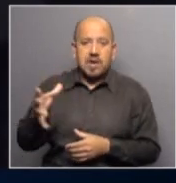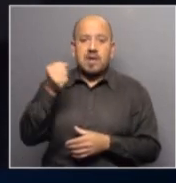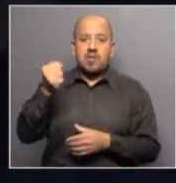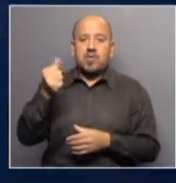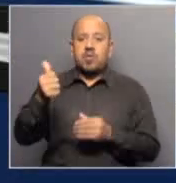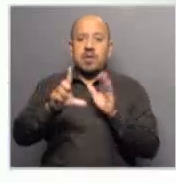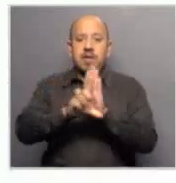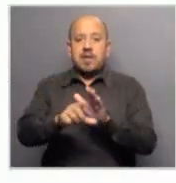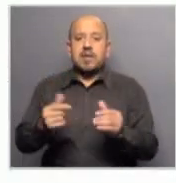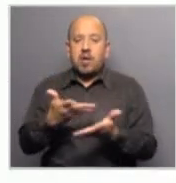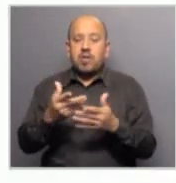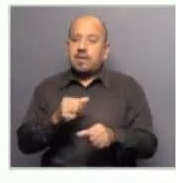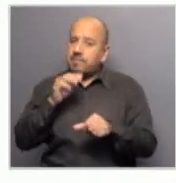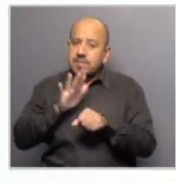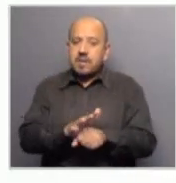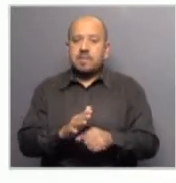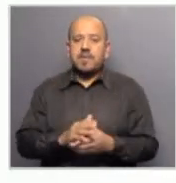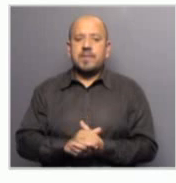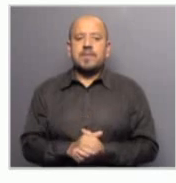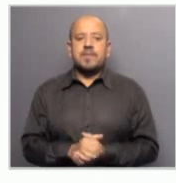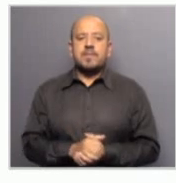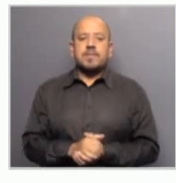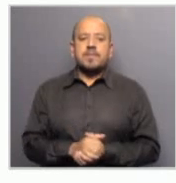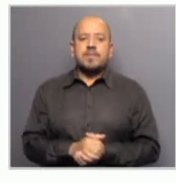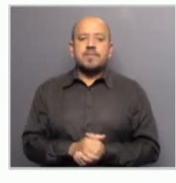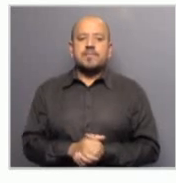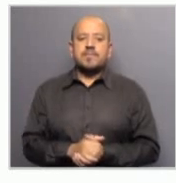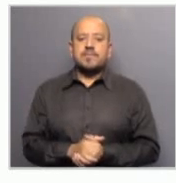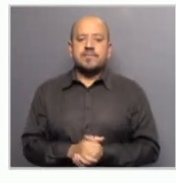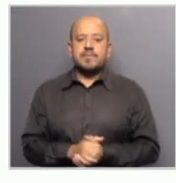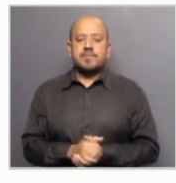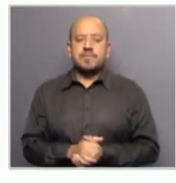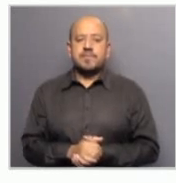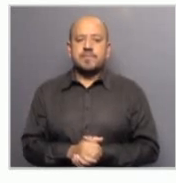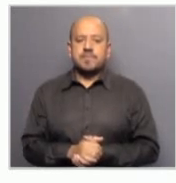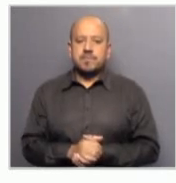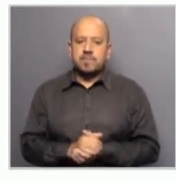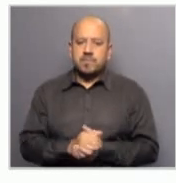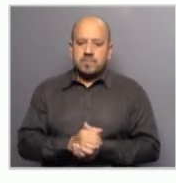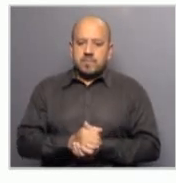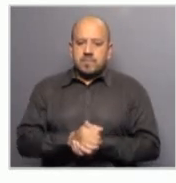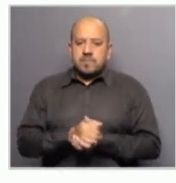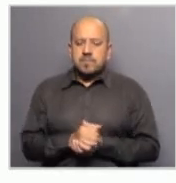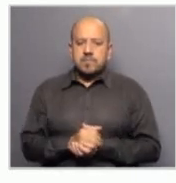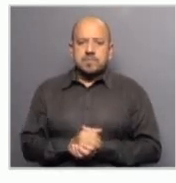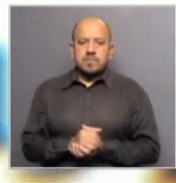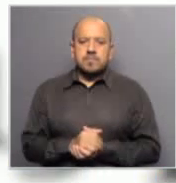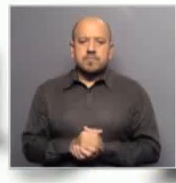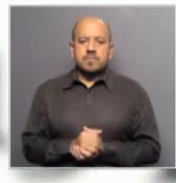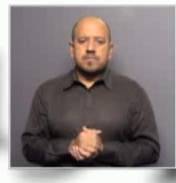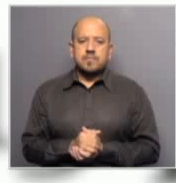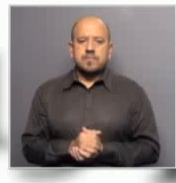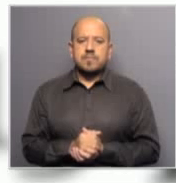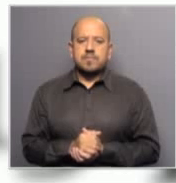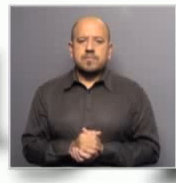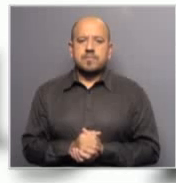que está siendo vulnerado. Y canto esto para que me escuche y se